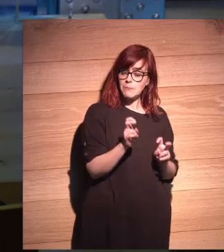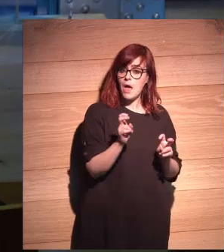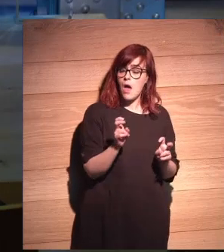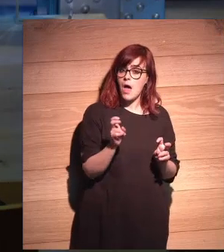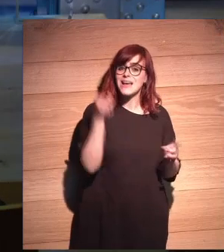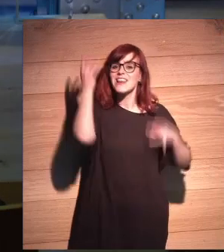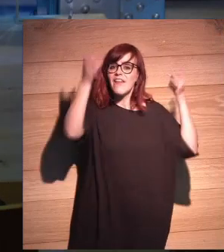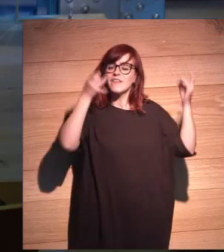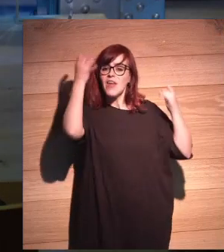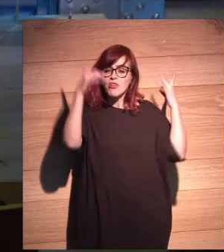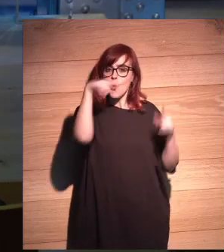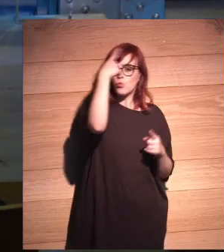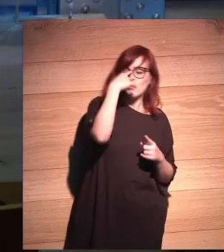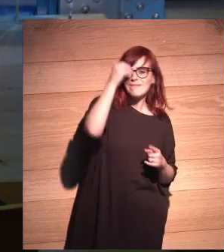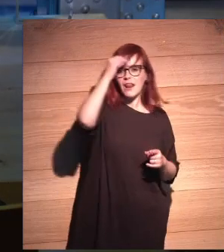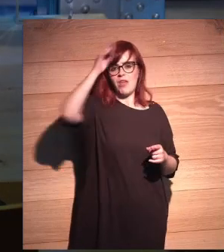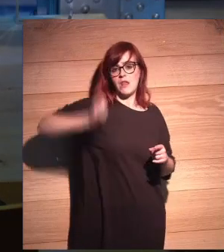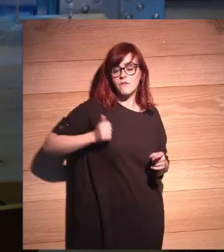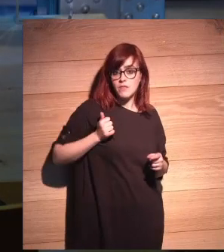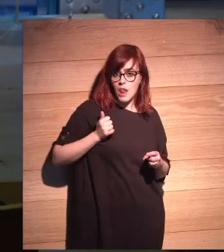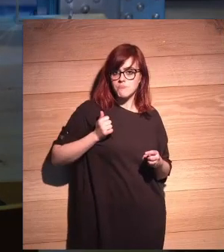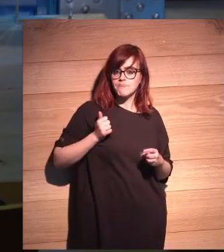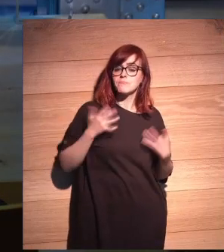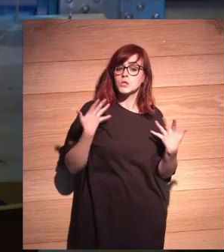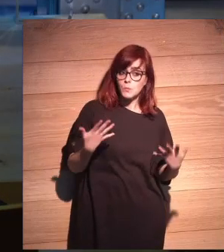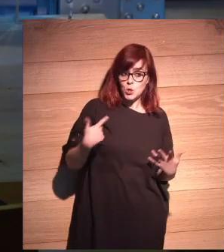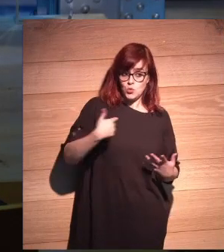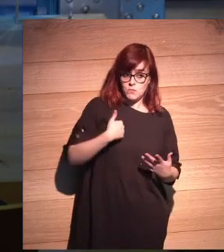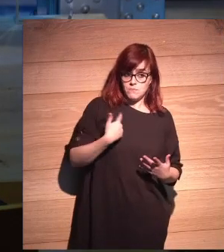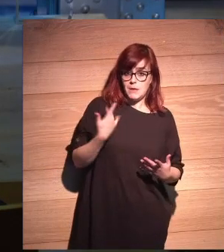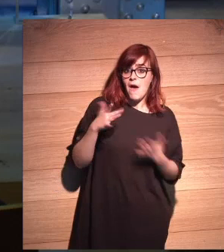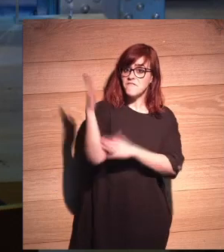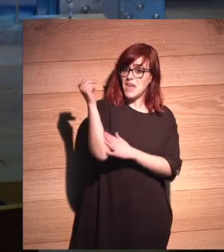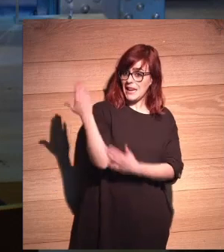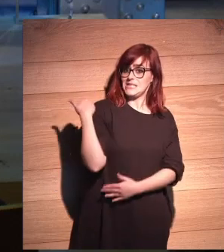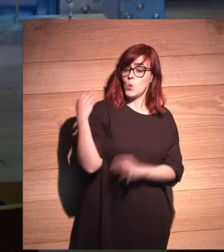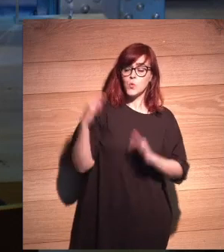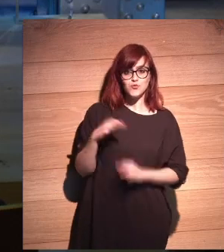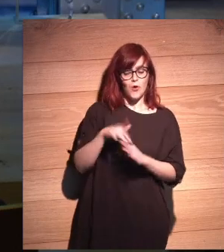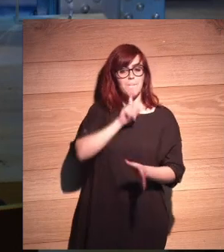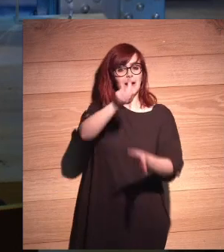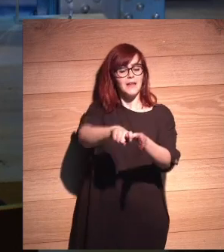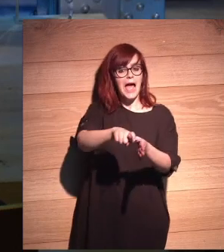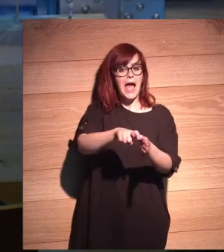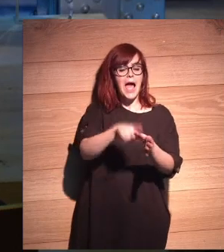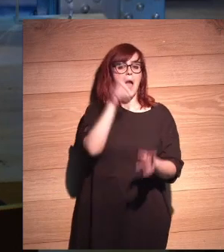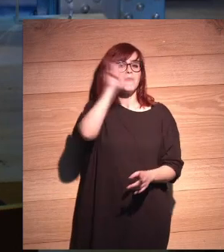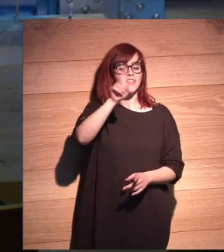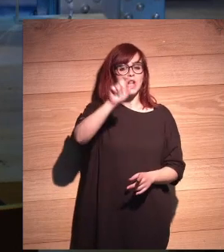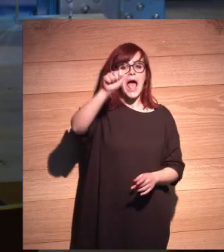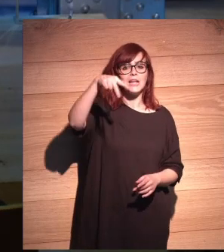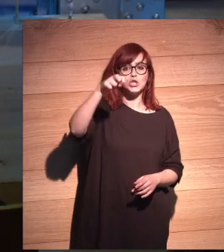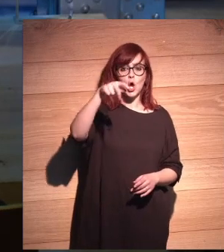sobre creatividad, cultura e inteligencia artificial. Por cierto, yo mismo el viernes pasado también participé con el profesor Antonio Rodríguez de las